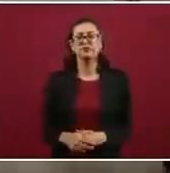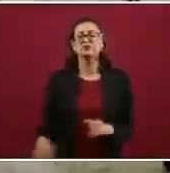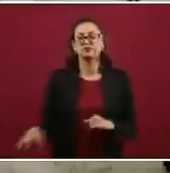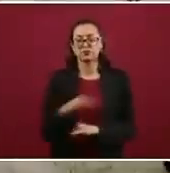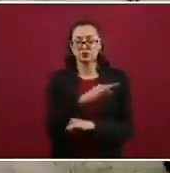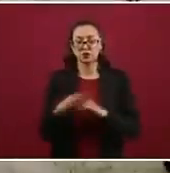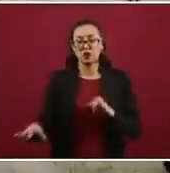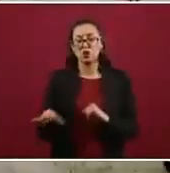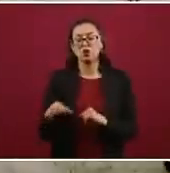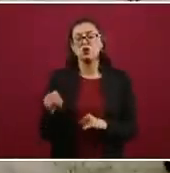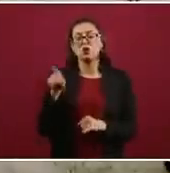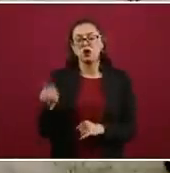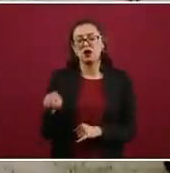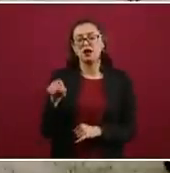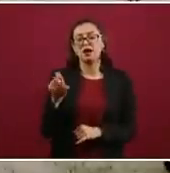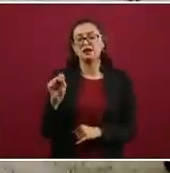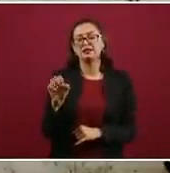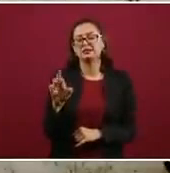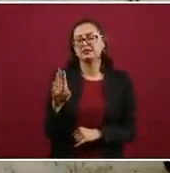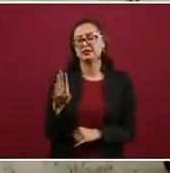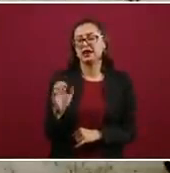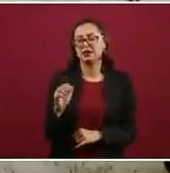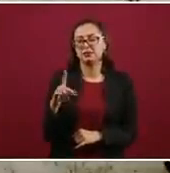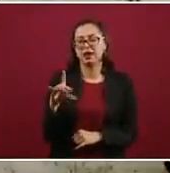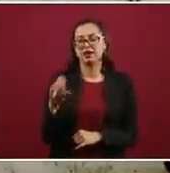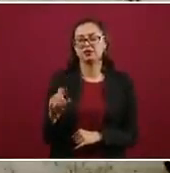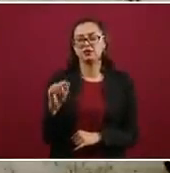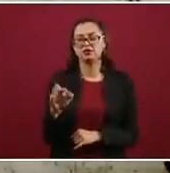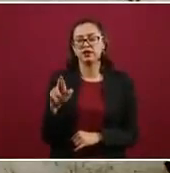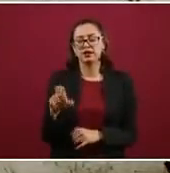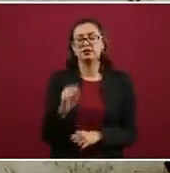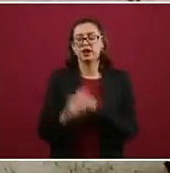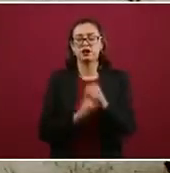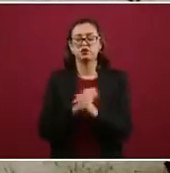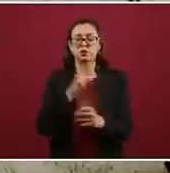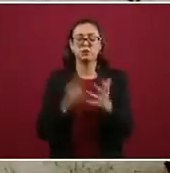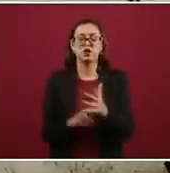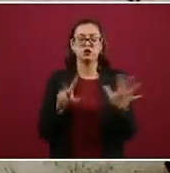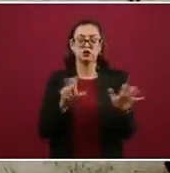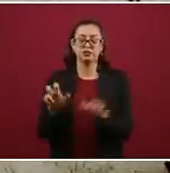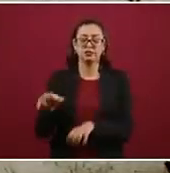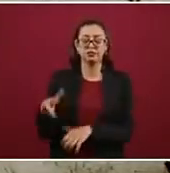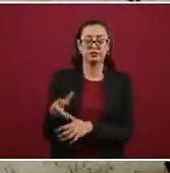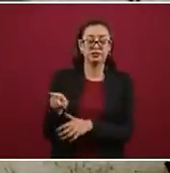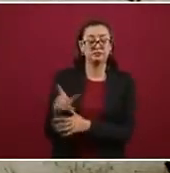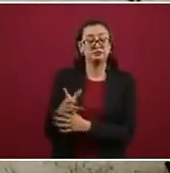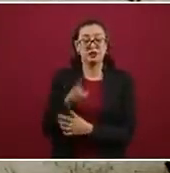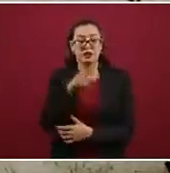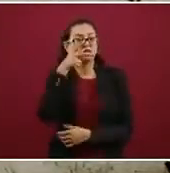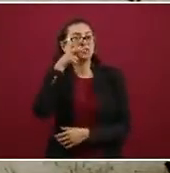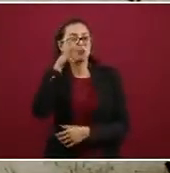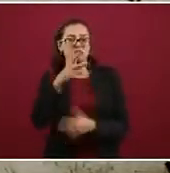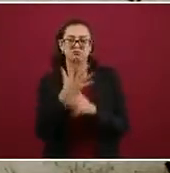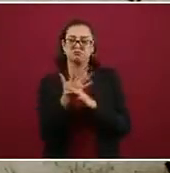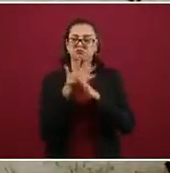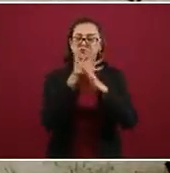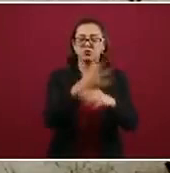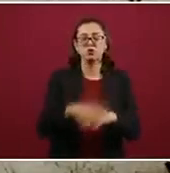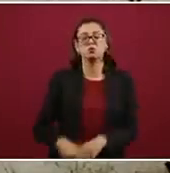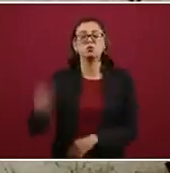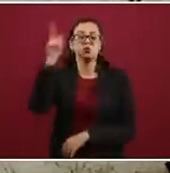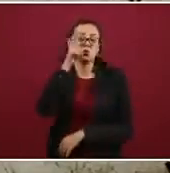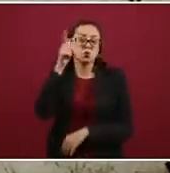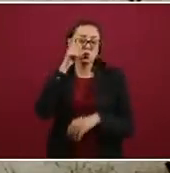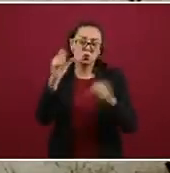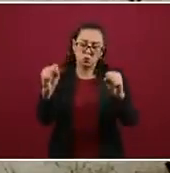Finalmente, Servando Teresa de Mier afirmó en 1813 que lo que gritó el cura Hidalgo fue: ¡Viva la Virgen de